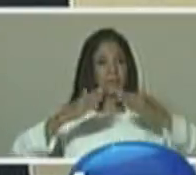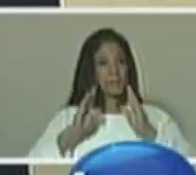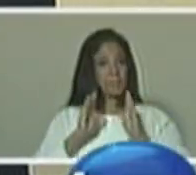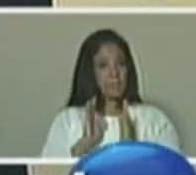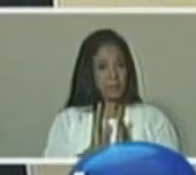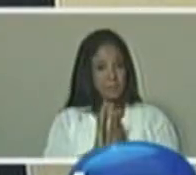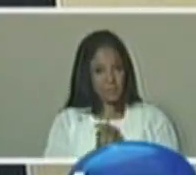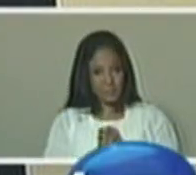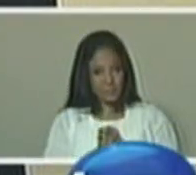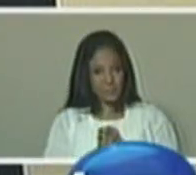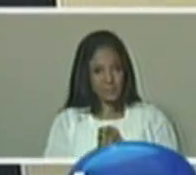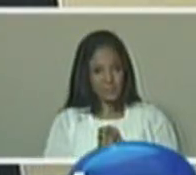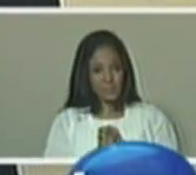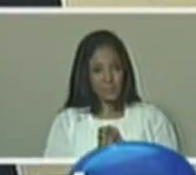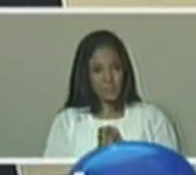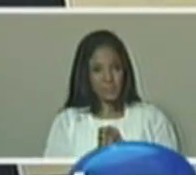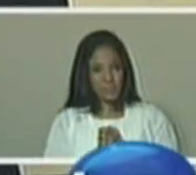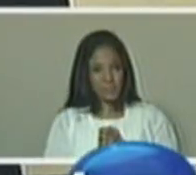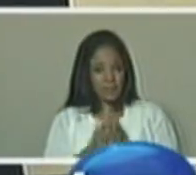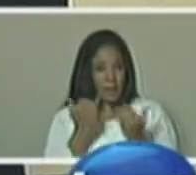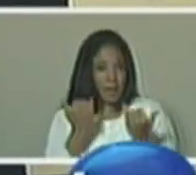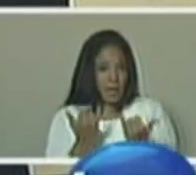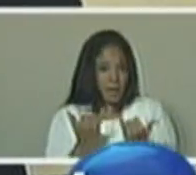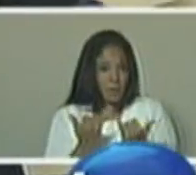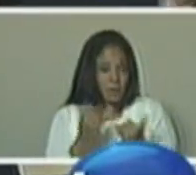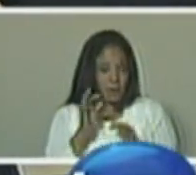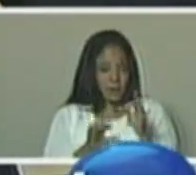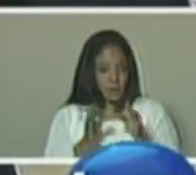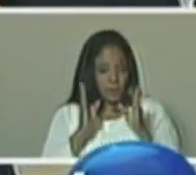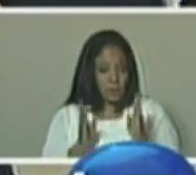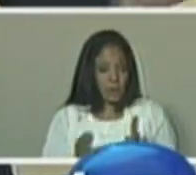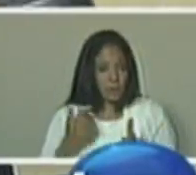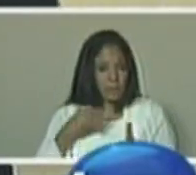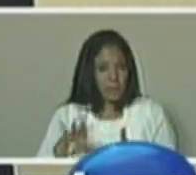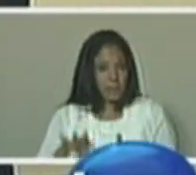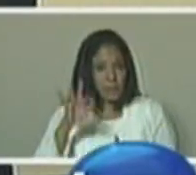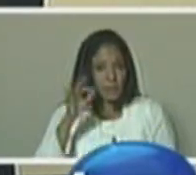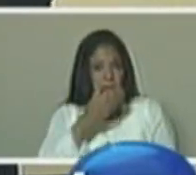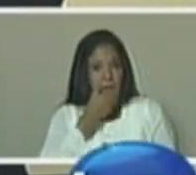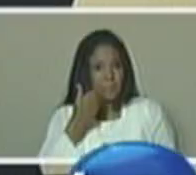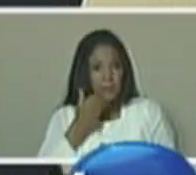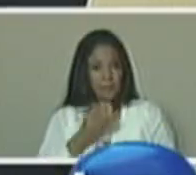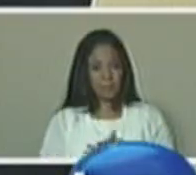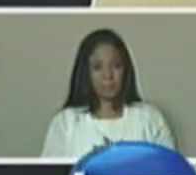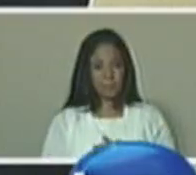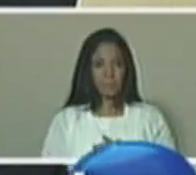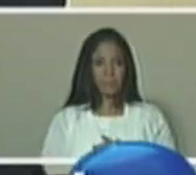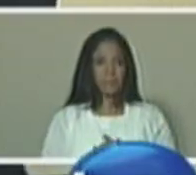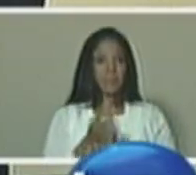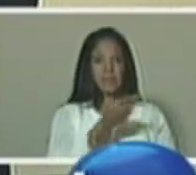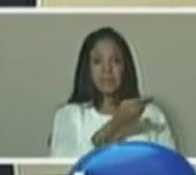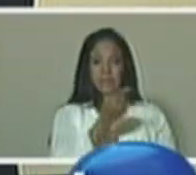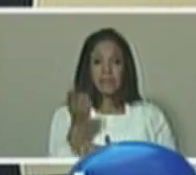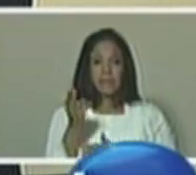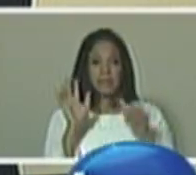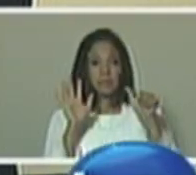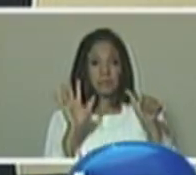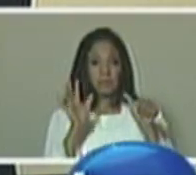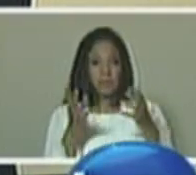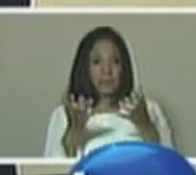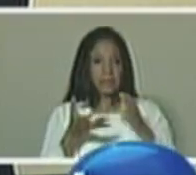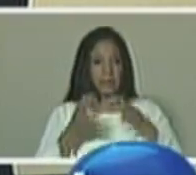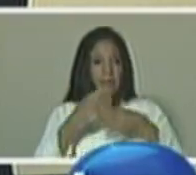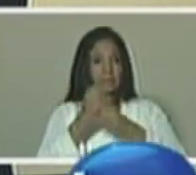La decisión de elegir al mejor recae en los expertos del jurado. Ellos buscan ser agentes de cambio positivo a través de la palabra.